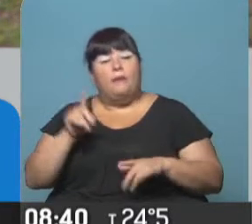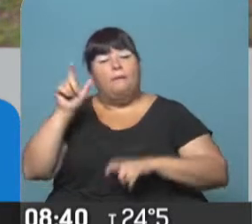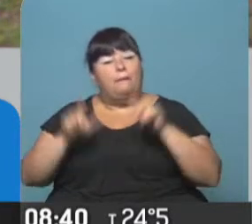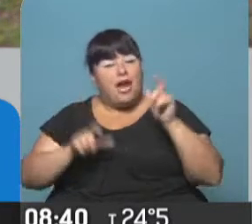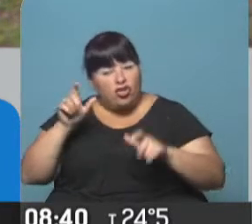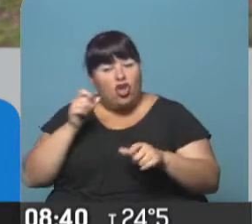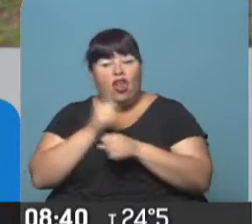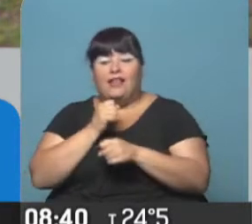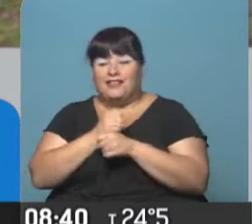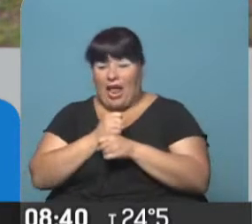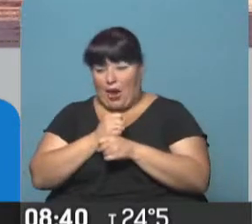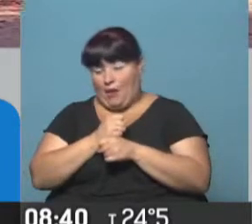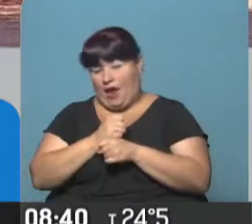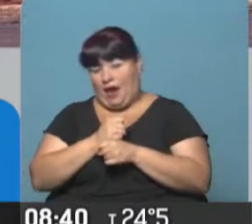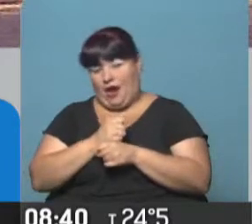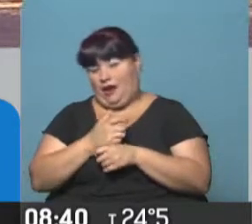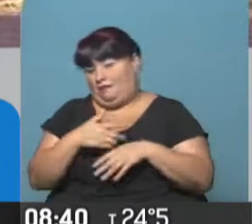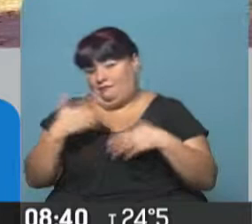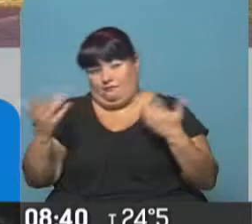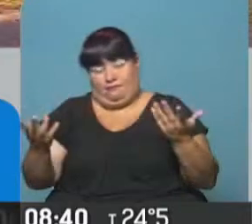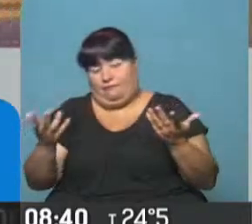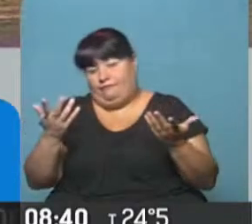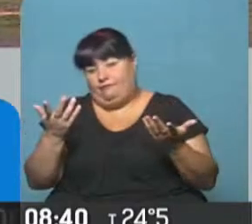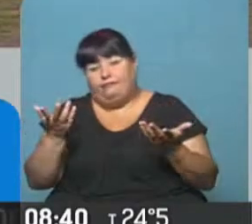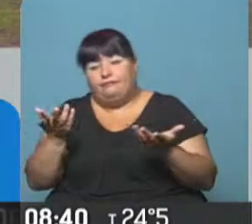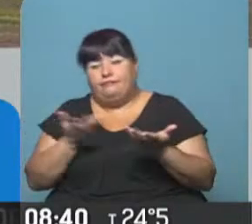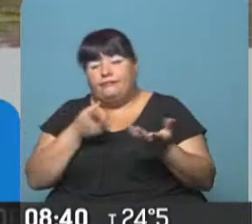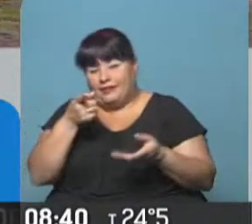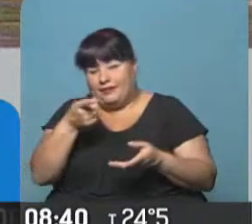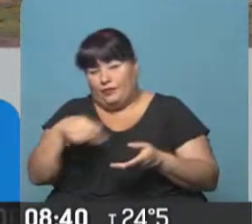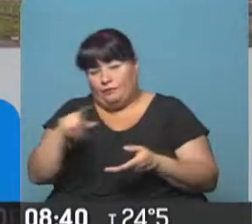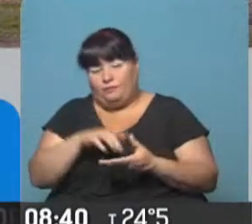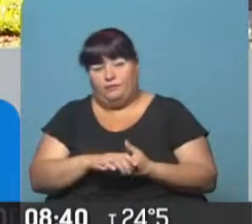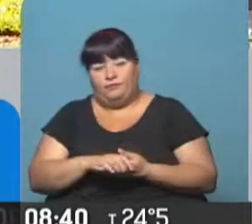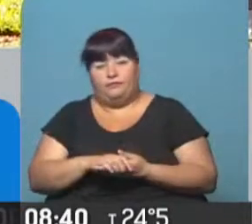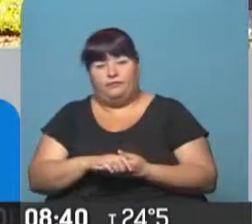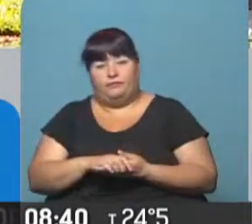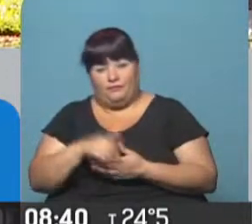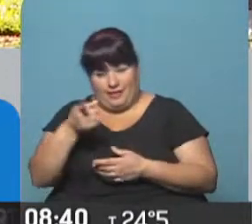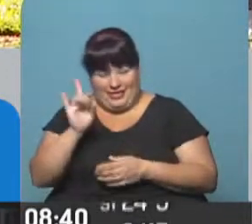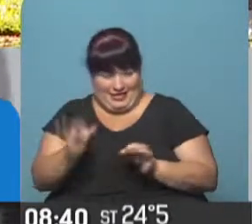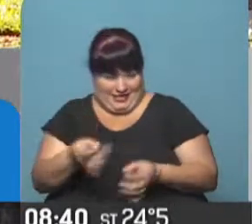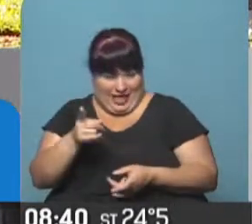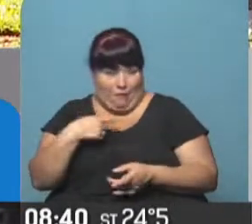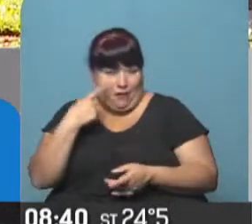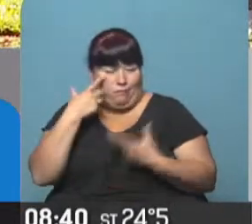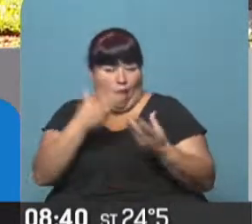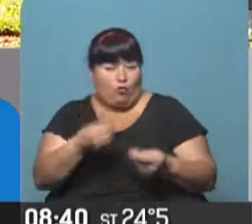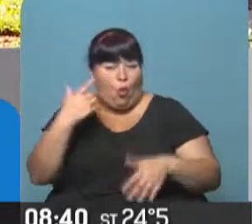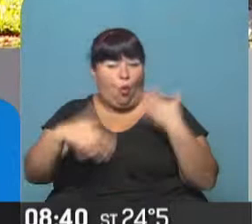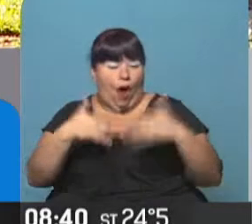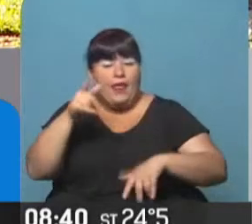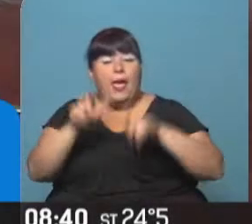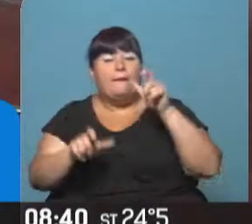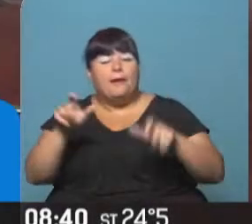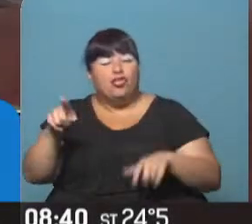gente que está trabajando por claro. Sí. Es decir, ustedes también hemos asistido en la guardia